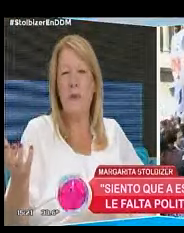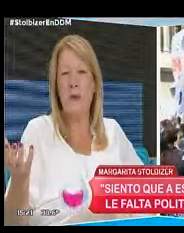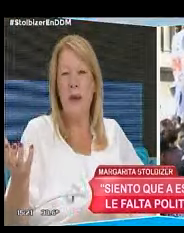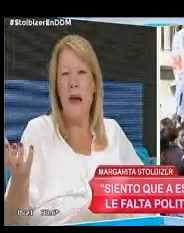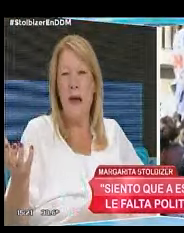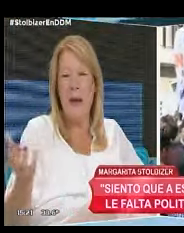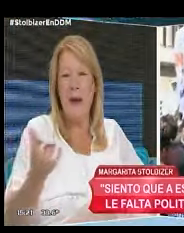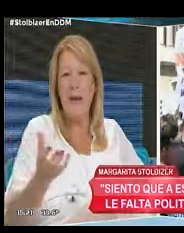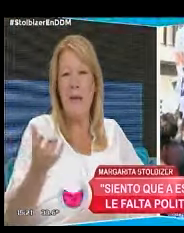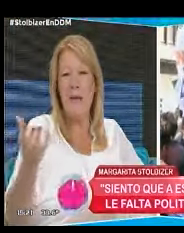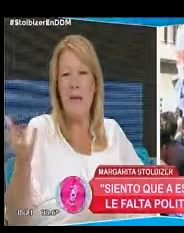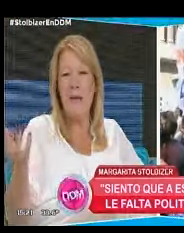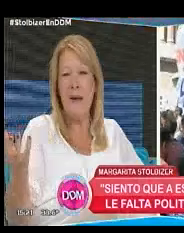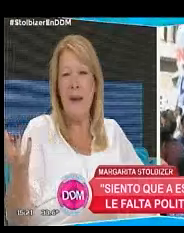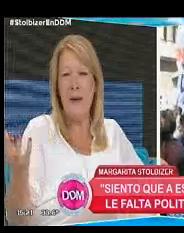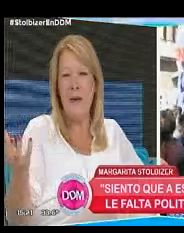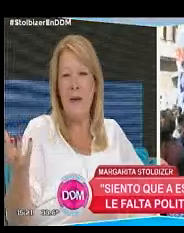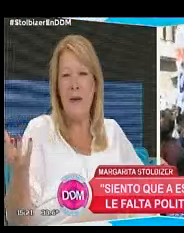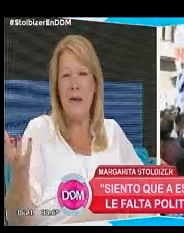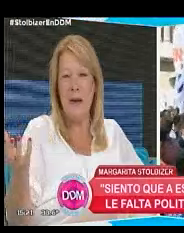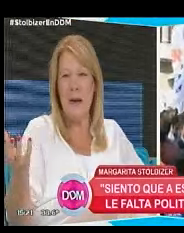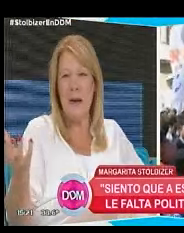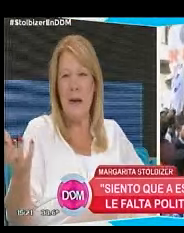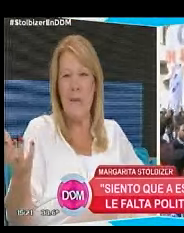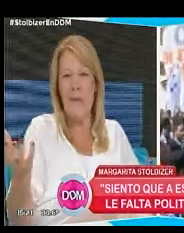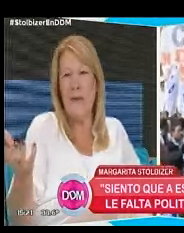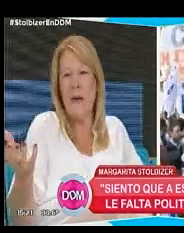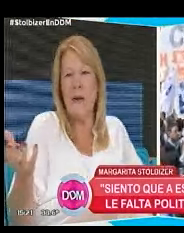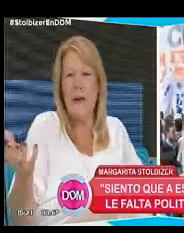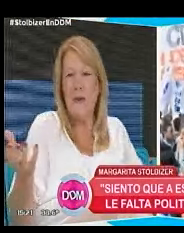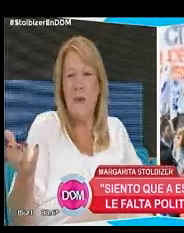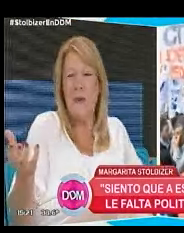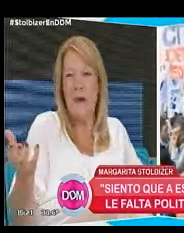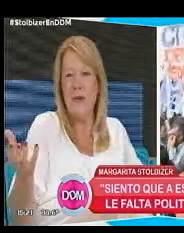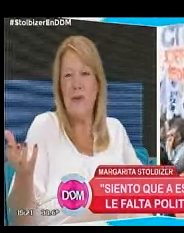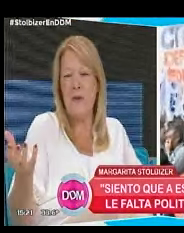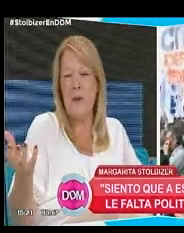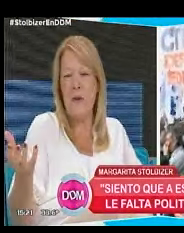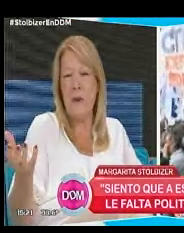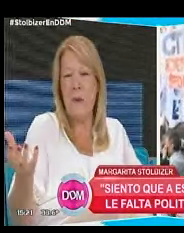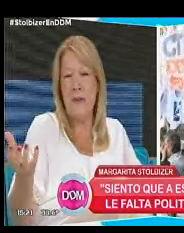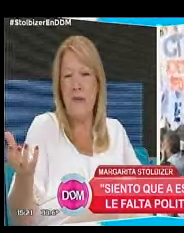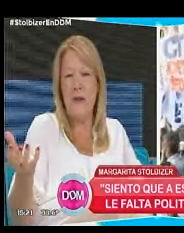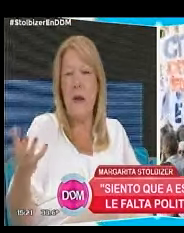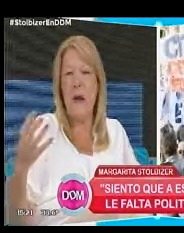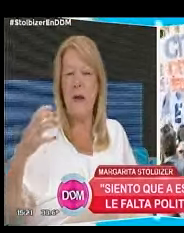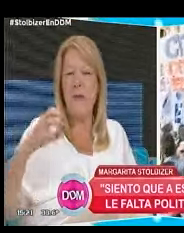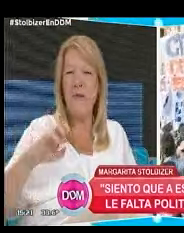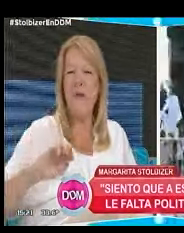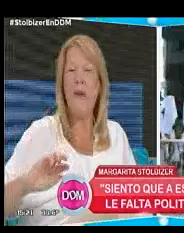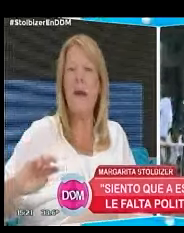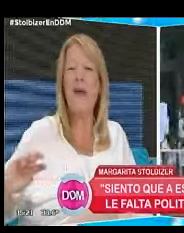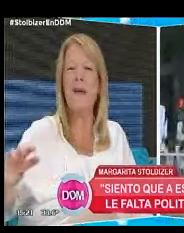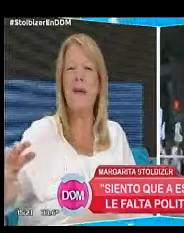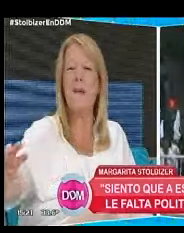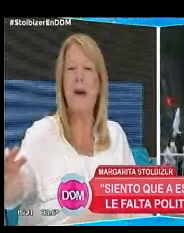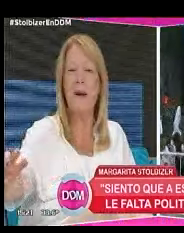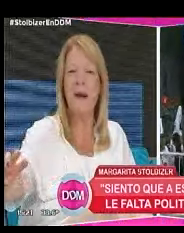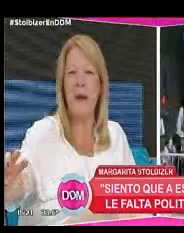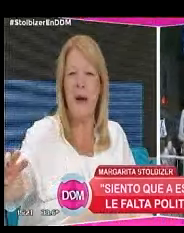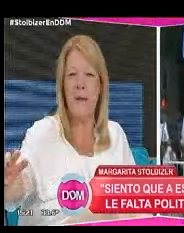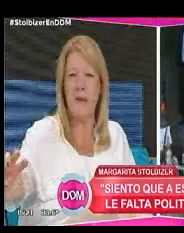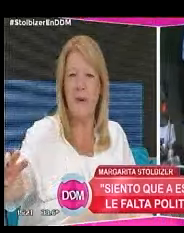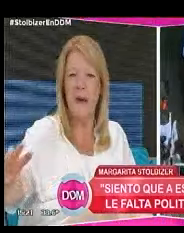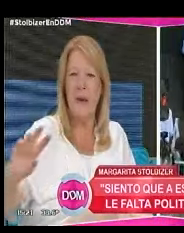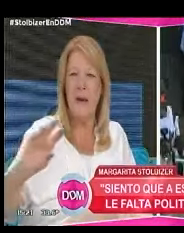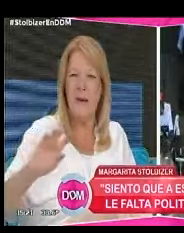conceder autoridad a quienes llevan adelante hoy este reclamo, porque tengo muy fresco todo eso que pasó. Ahora, eso no deslegitima el